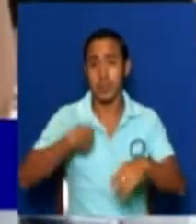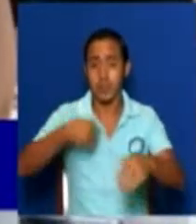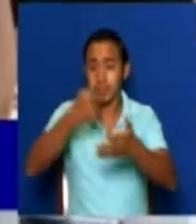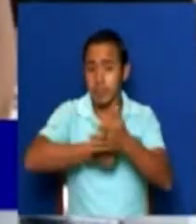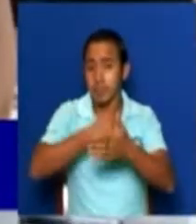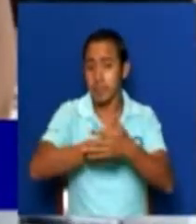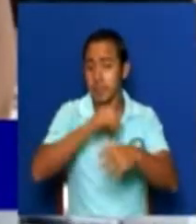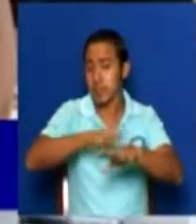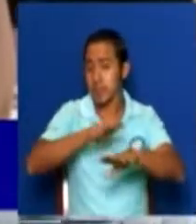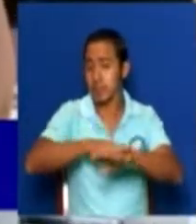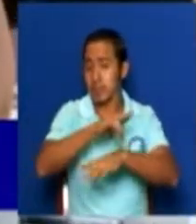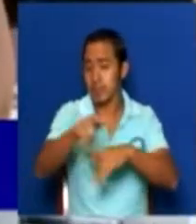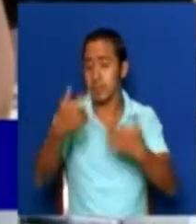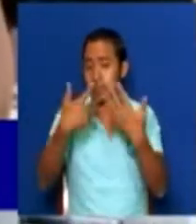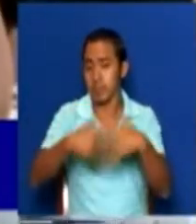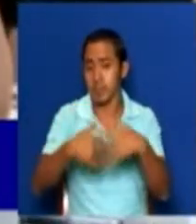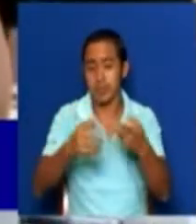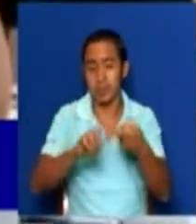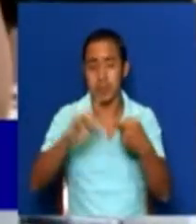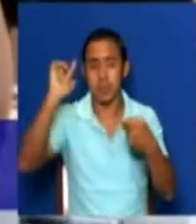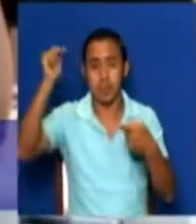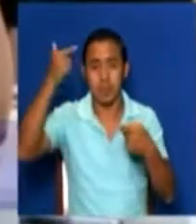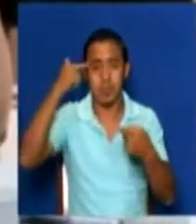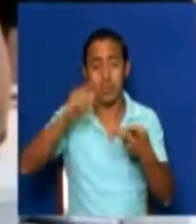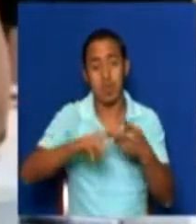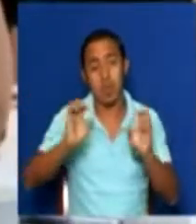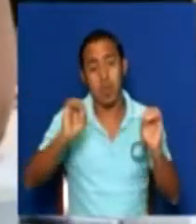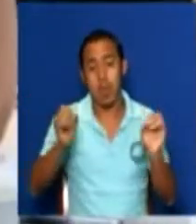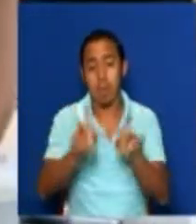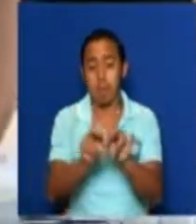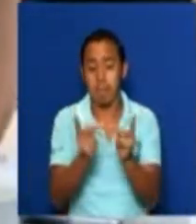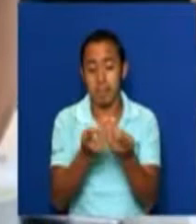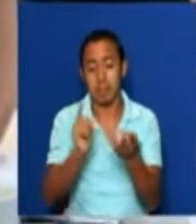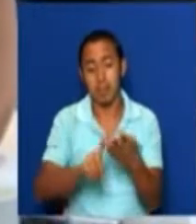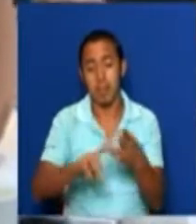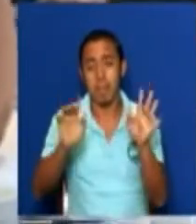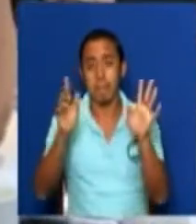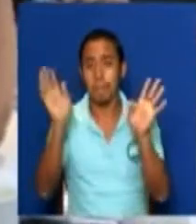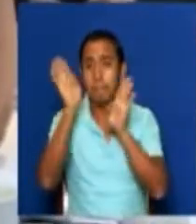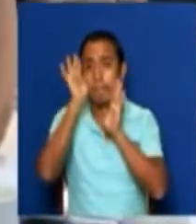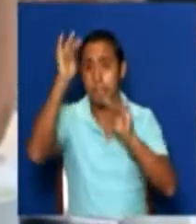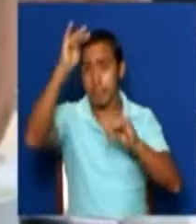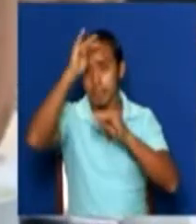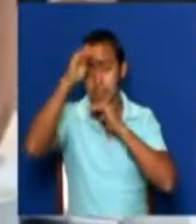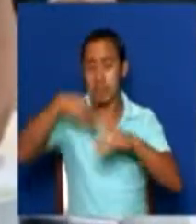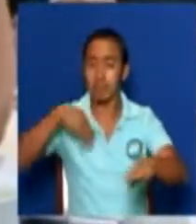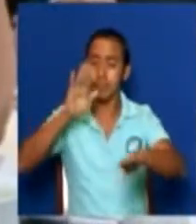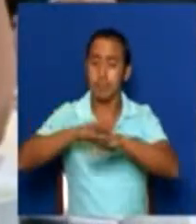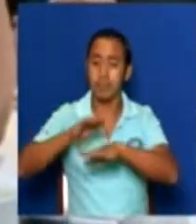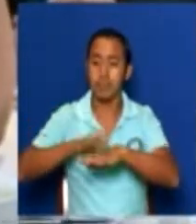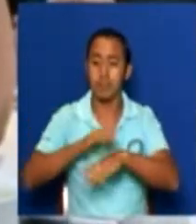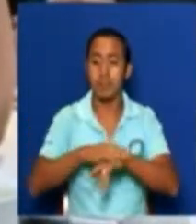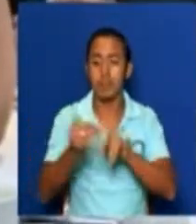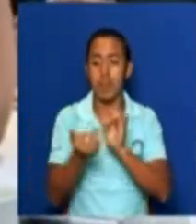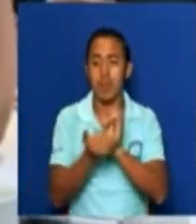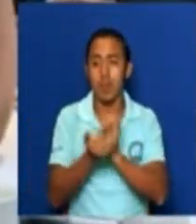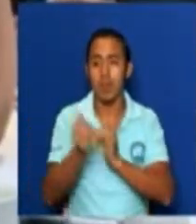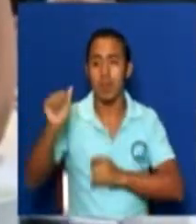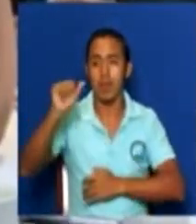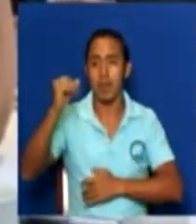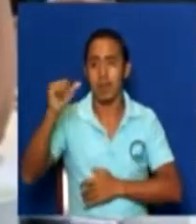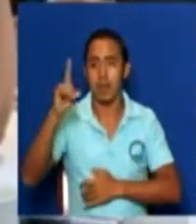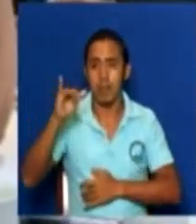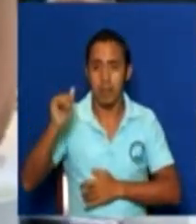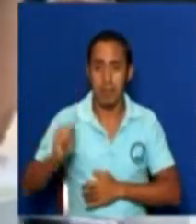de la empresa, ya sea del Estado o del empleo público o privado. Por eso también invitamos a la academia. Entonces yo